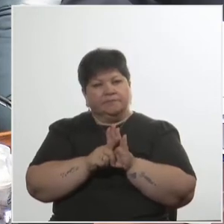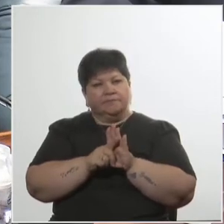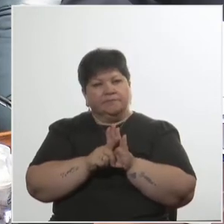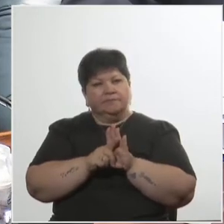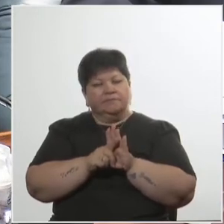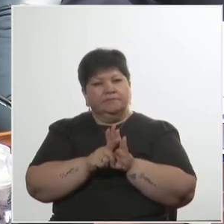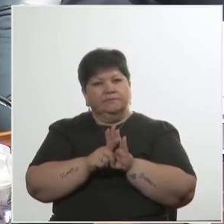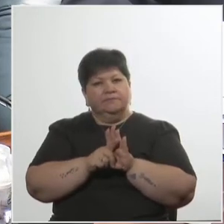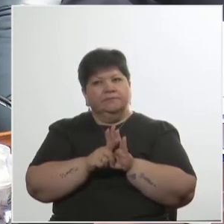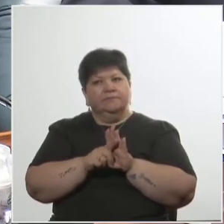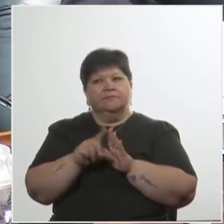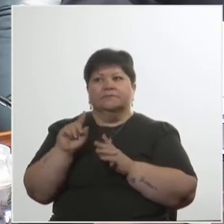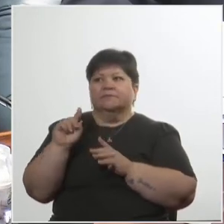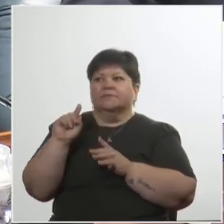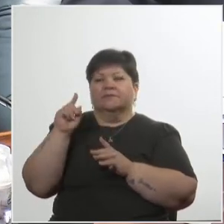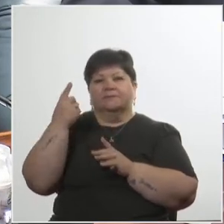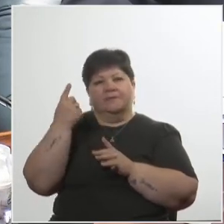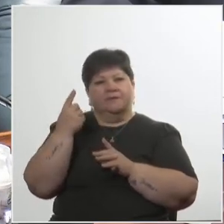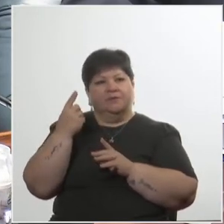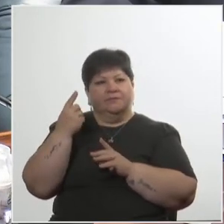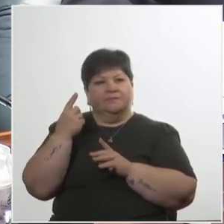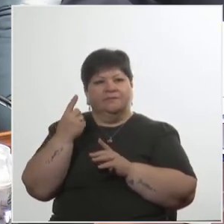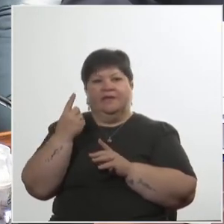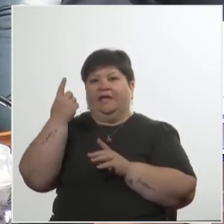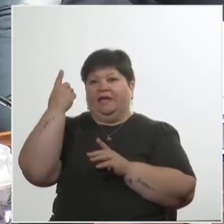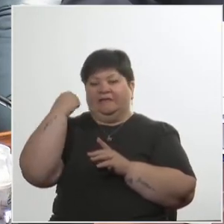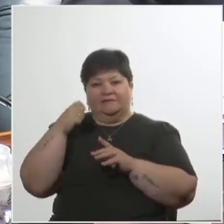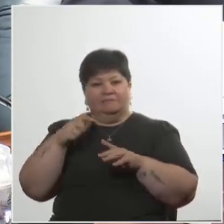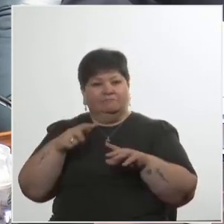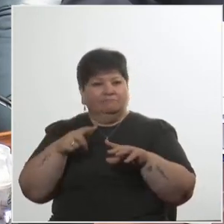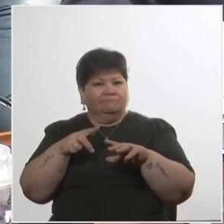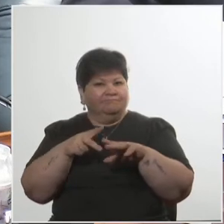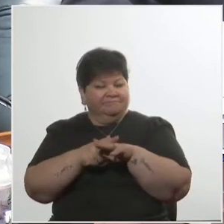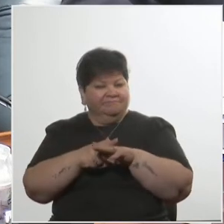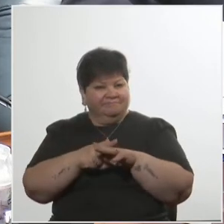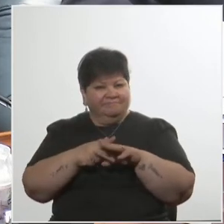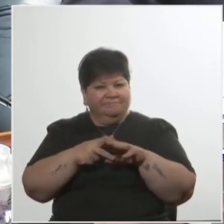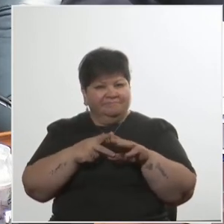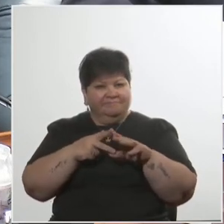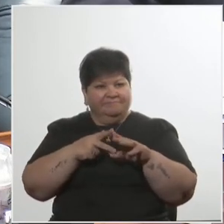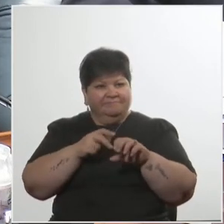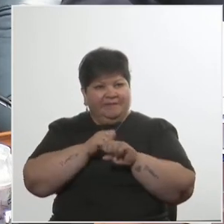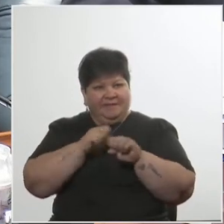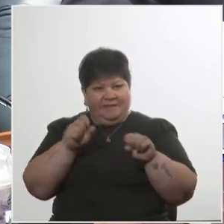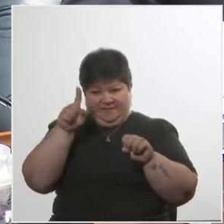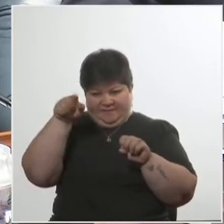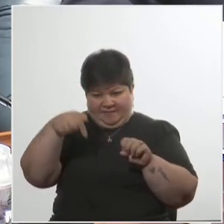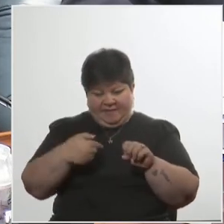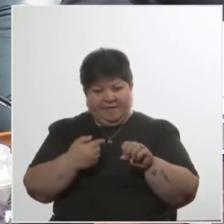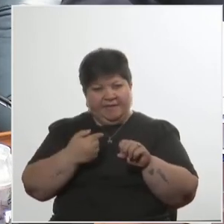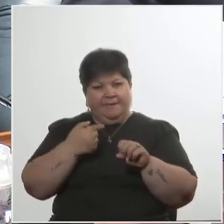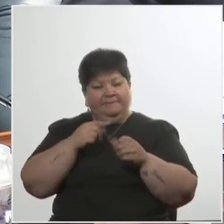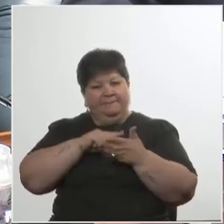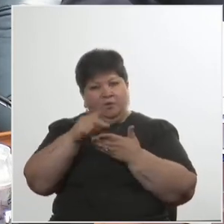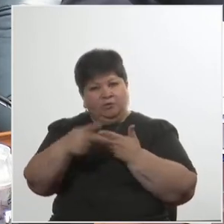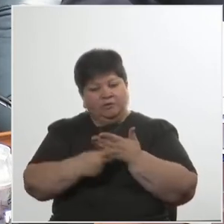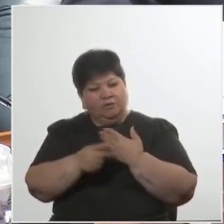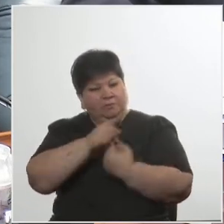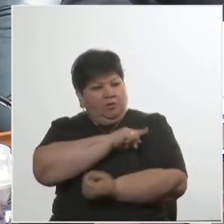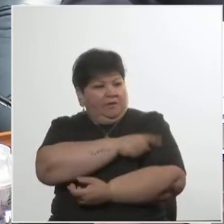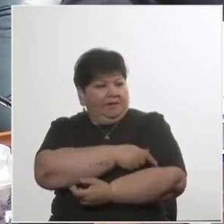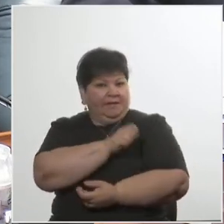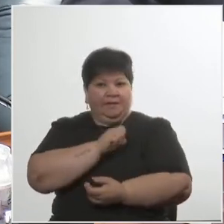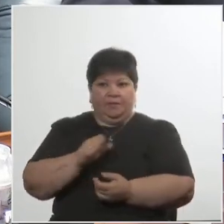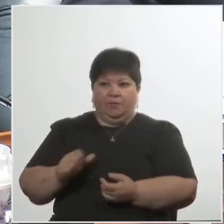como todos sabemos ayer tuvo que haber un cuarto intermedio para que ingresara el proyecto del poder ejecutivo y